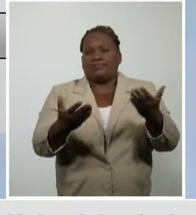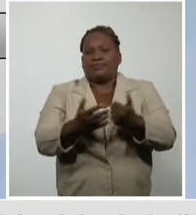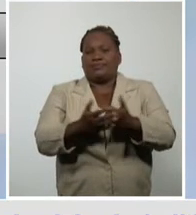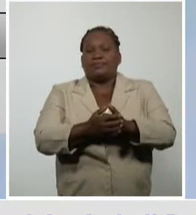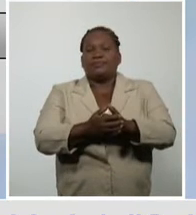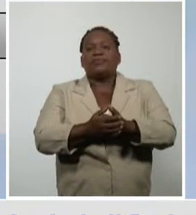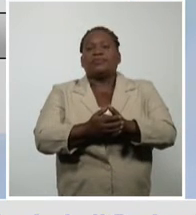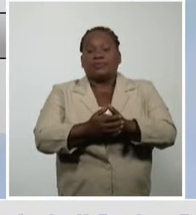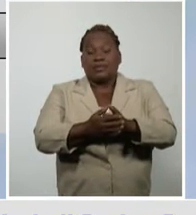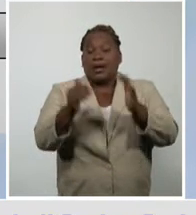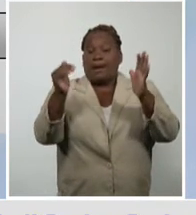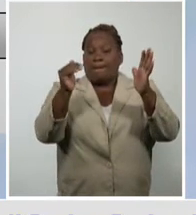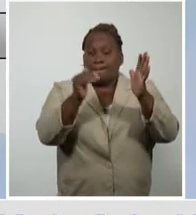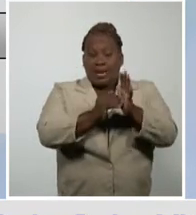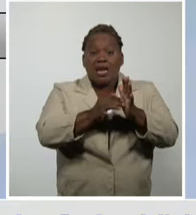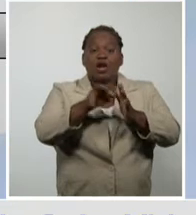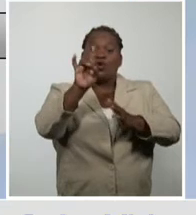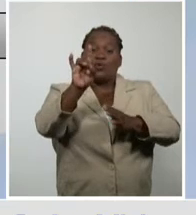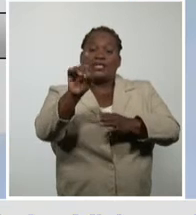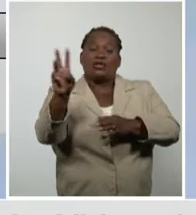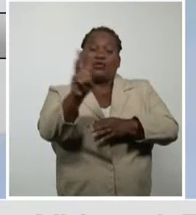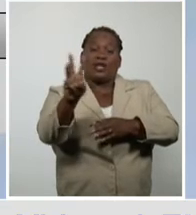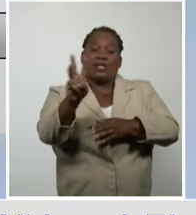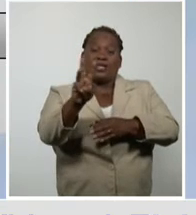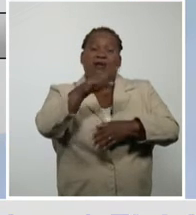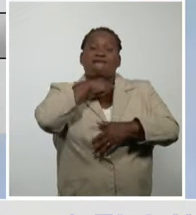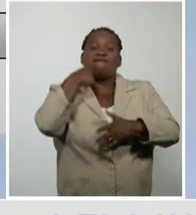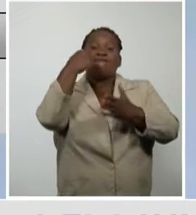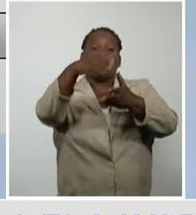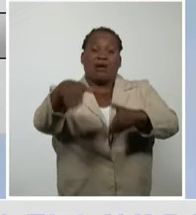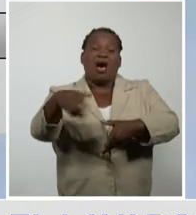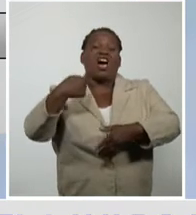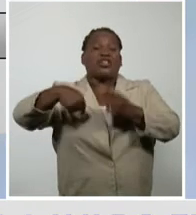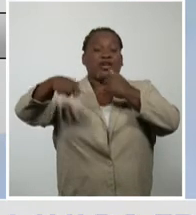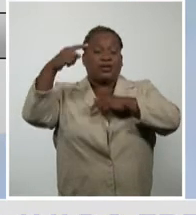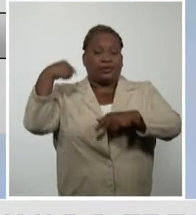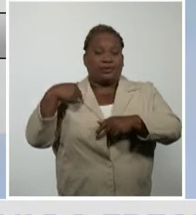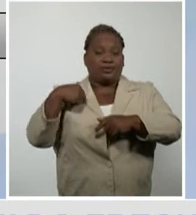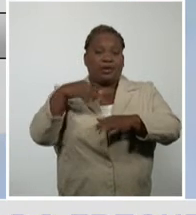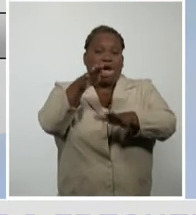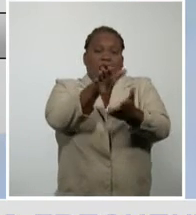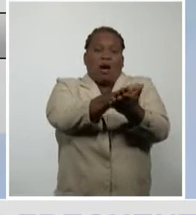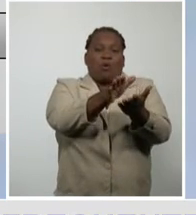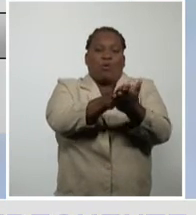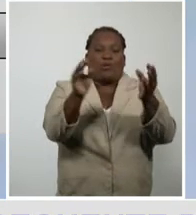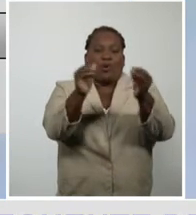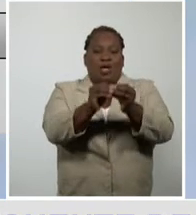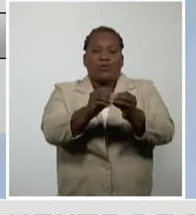Ocurrieron 1.933 fallecidos en el día de ayer, para un acumulado de